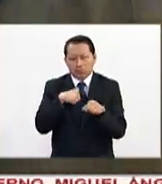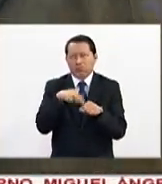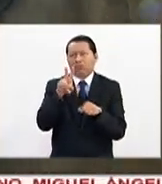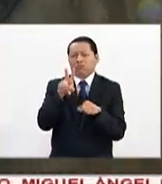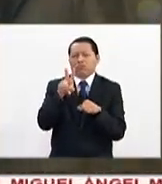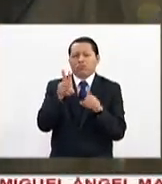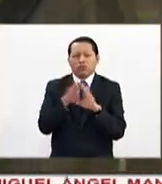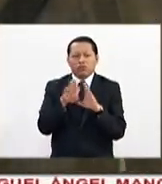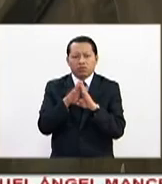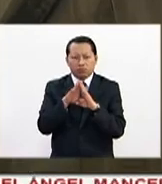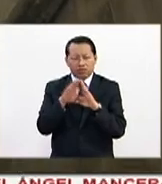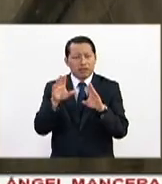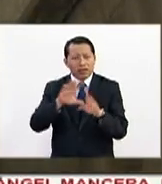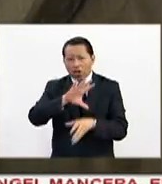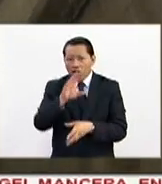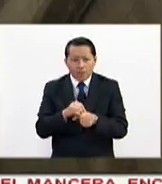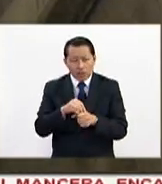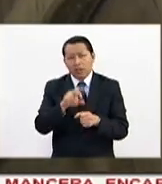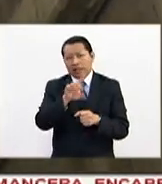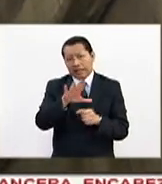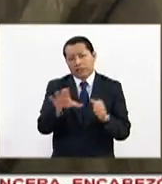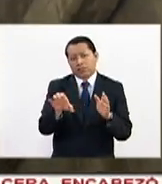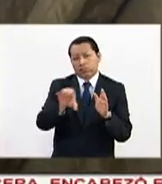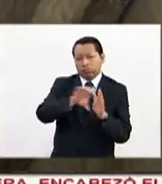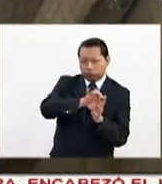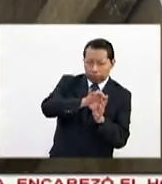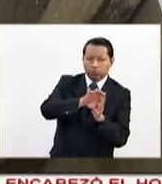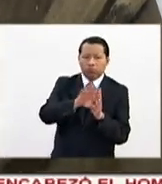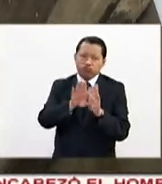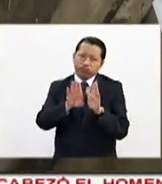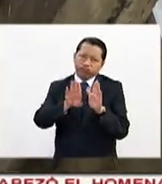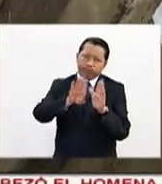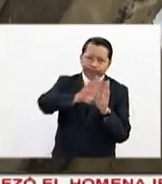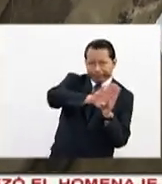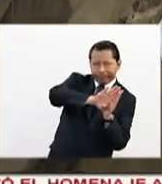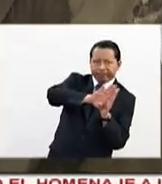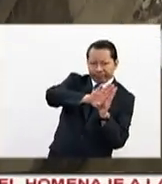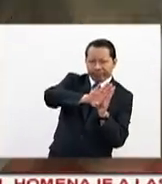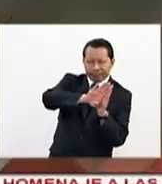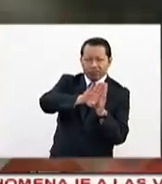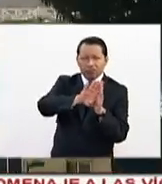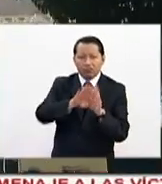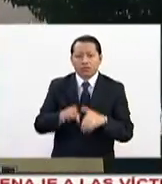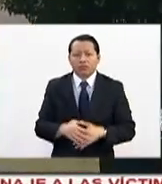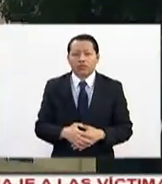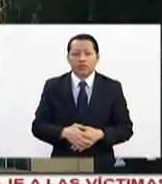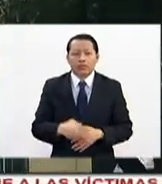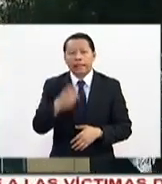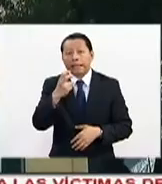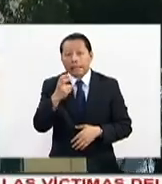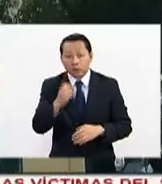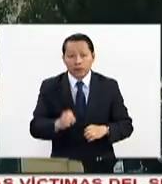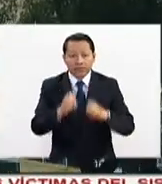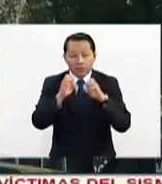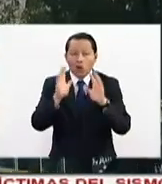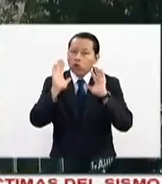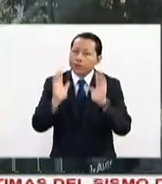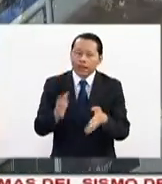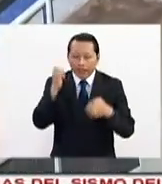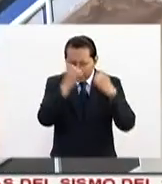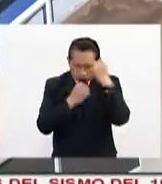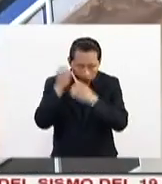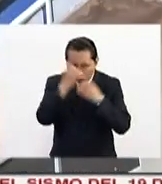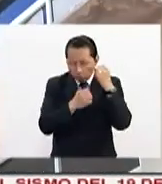cuenta que lo cargaron y se lo pegaron totalmente al 35. Entonces, totalmente recargado. Estos inmuebles ya cuentan con estudios